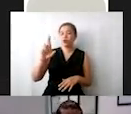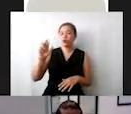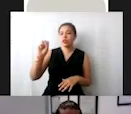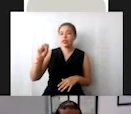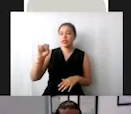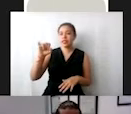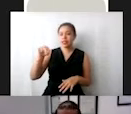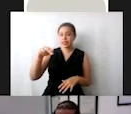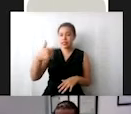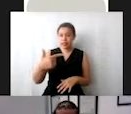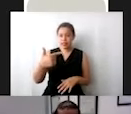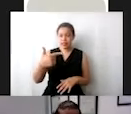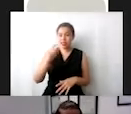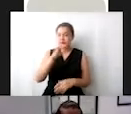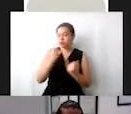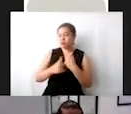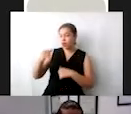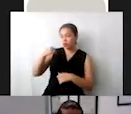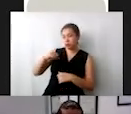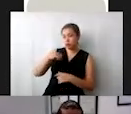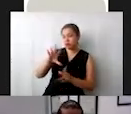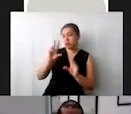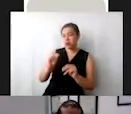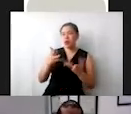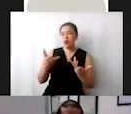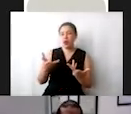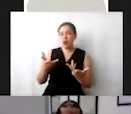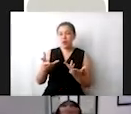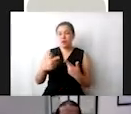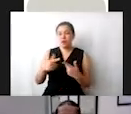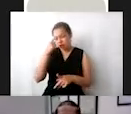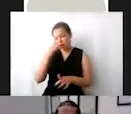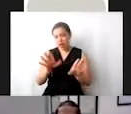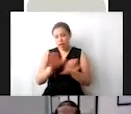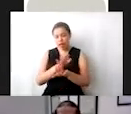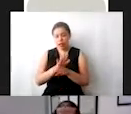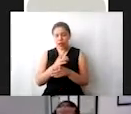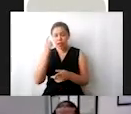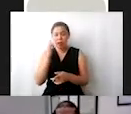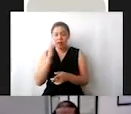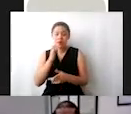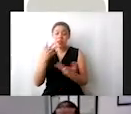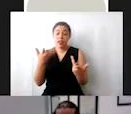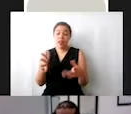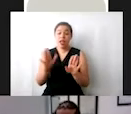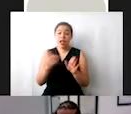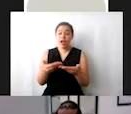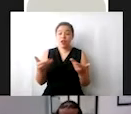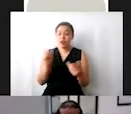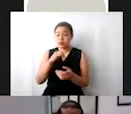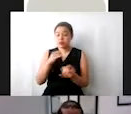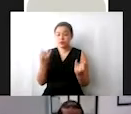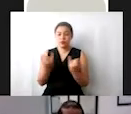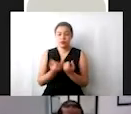lo conocíamos tradicionalmente, o por lo menos el outsourcing que se trató de combatir, sino que está afectando ya en